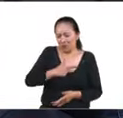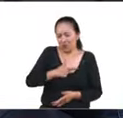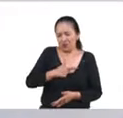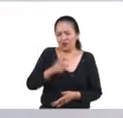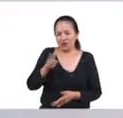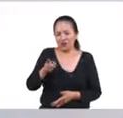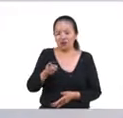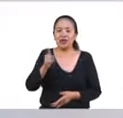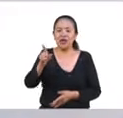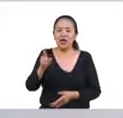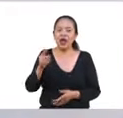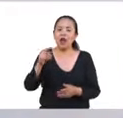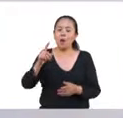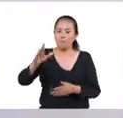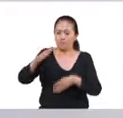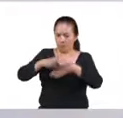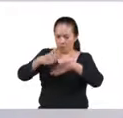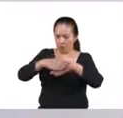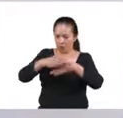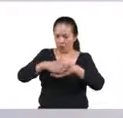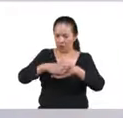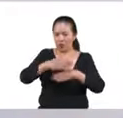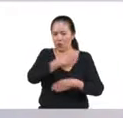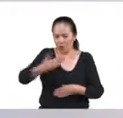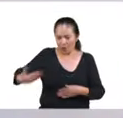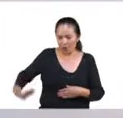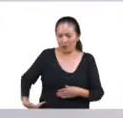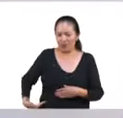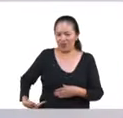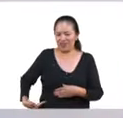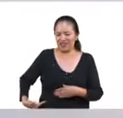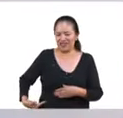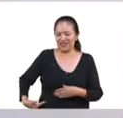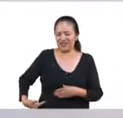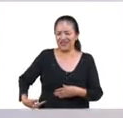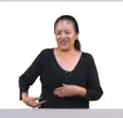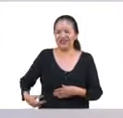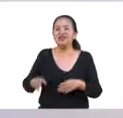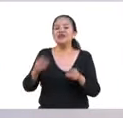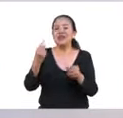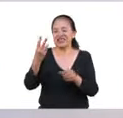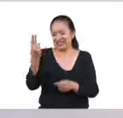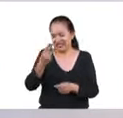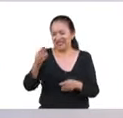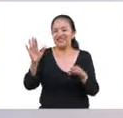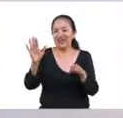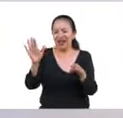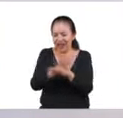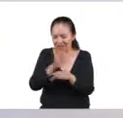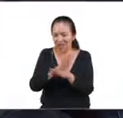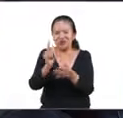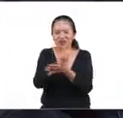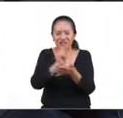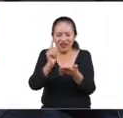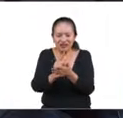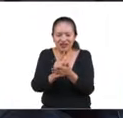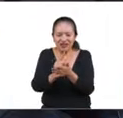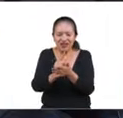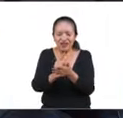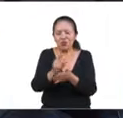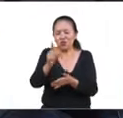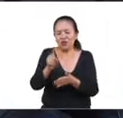tendrá de reto el próximo gobierno precisamente en sacar adelante las reformas. De su perspectiva, ¿cuáles son las